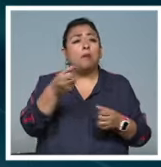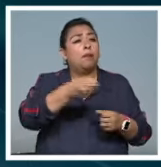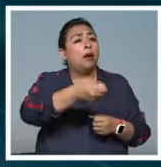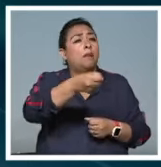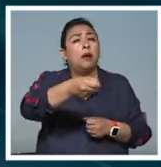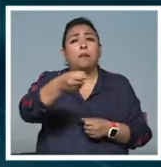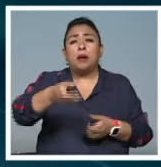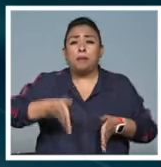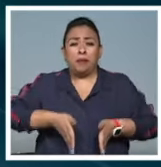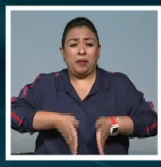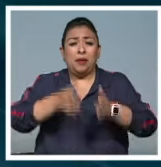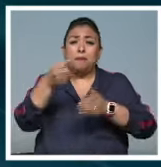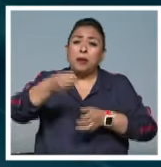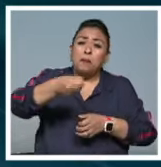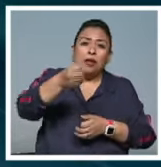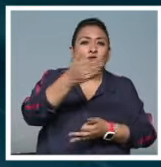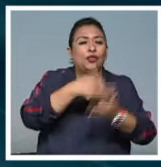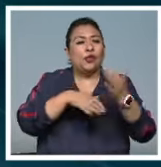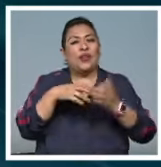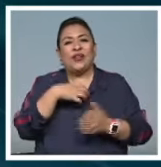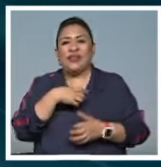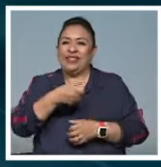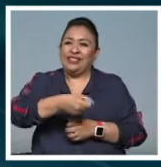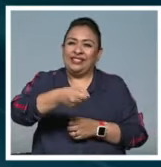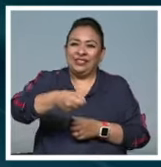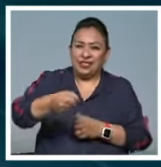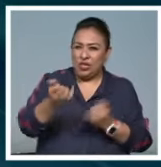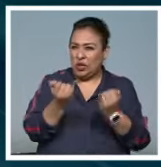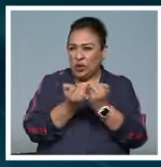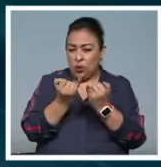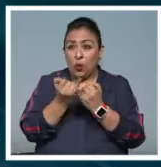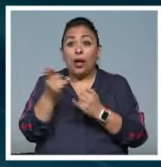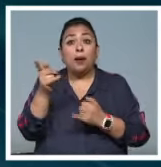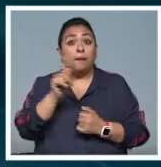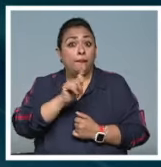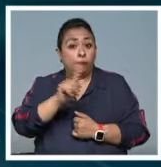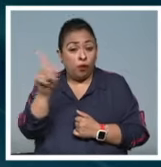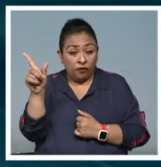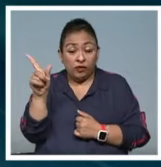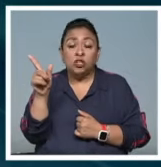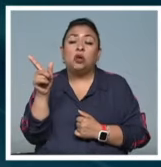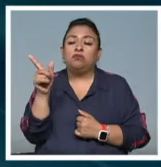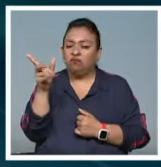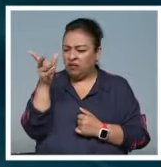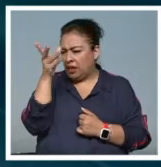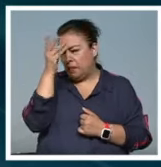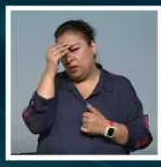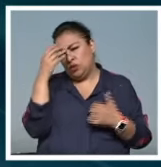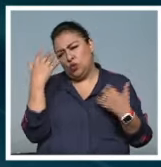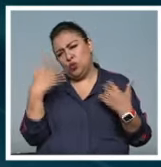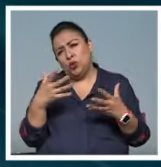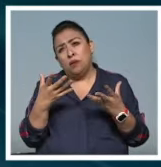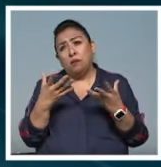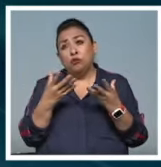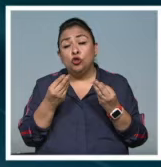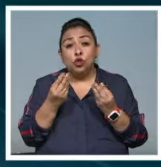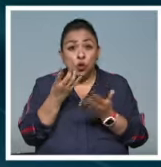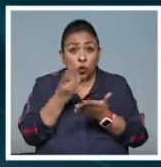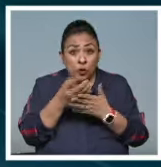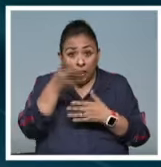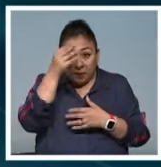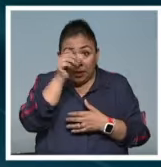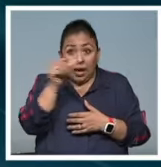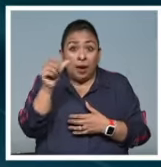todos, y todos también muy contentos la saludaban, ¿no? Profesionalmente aprendí mucho, pero no solo aprendí de